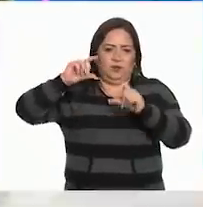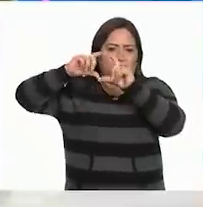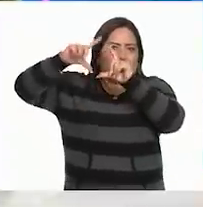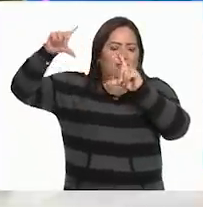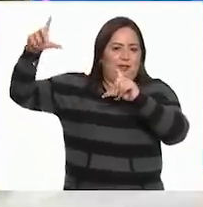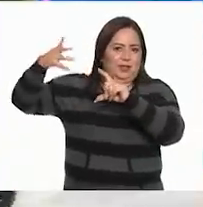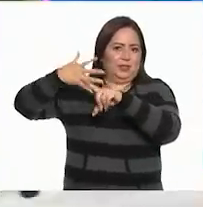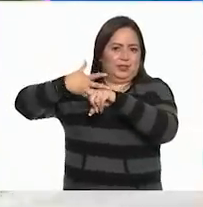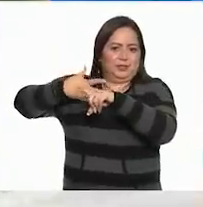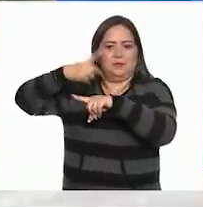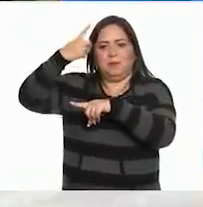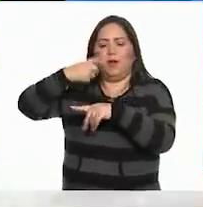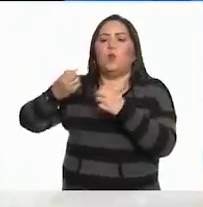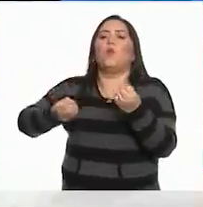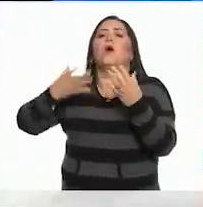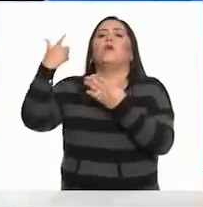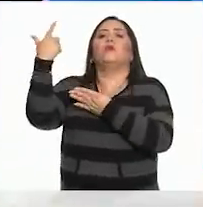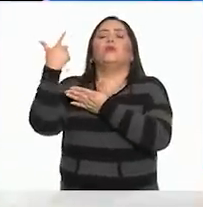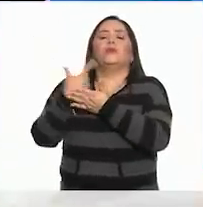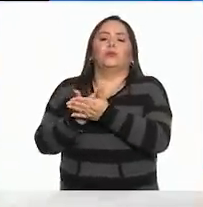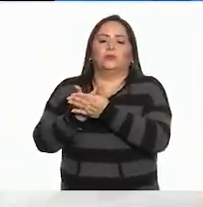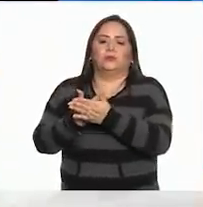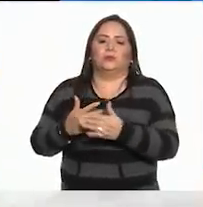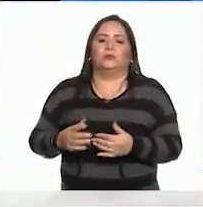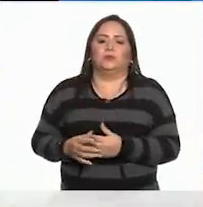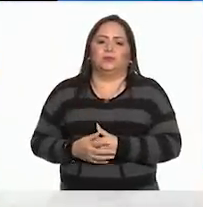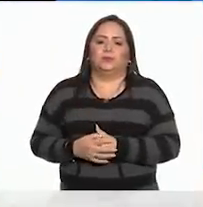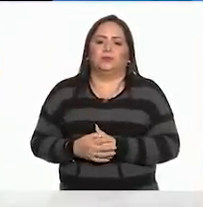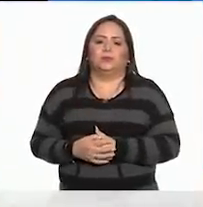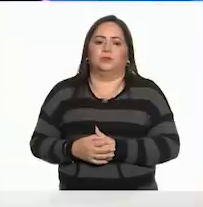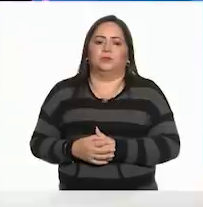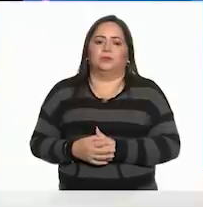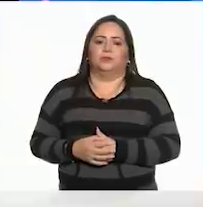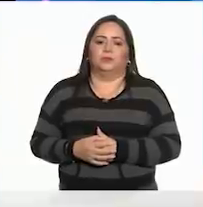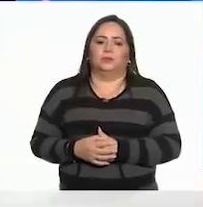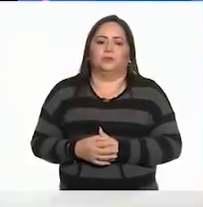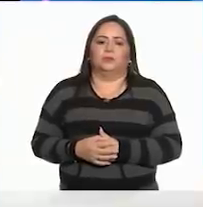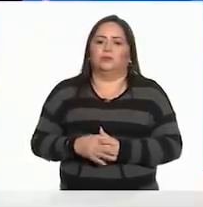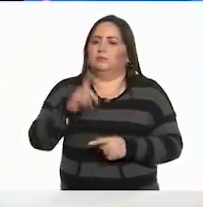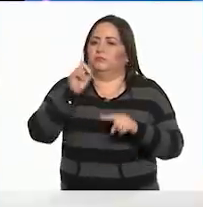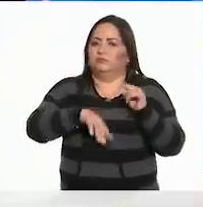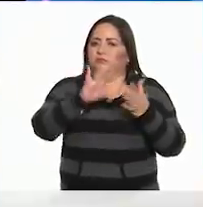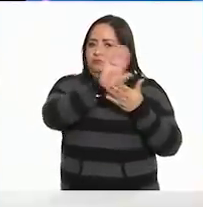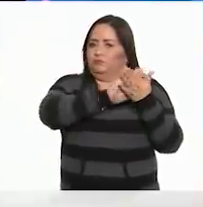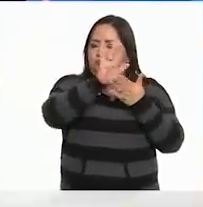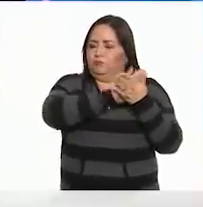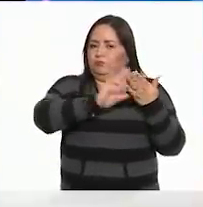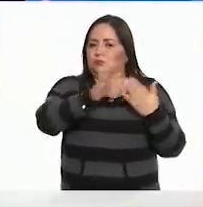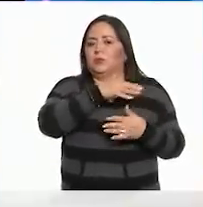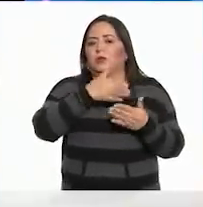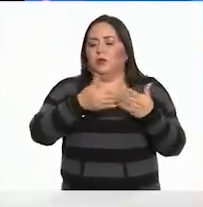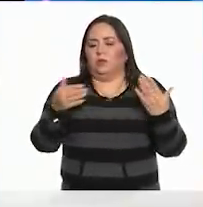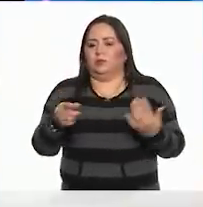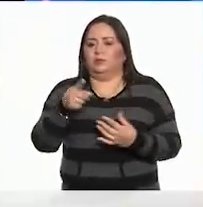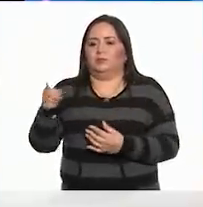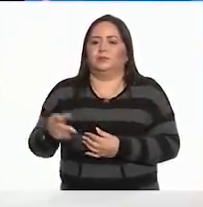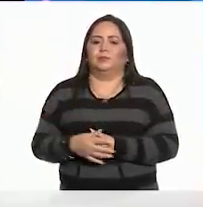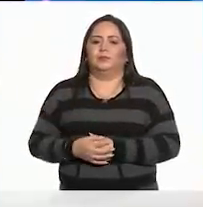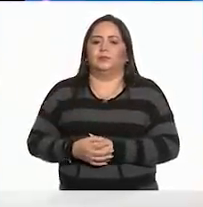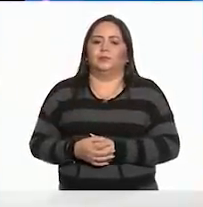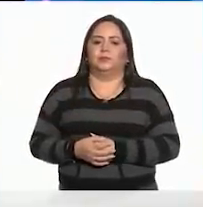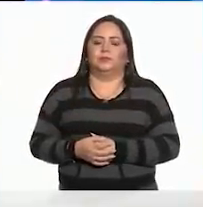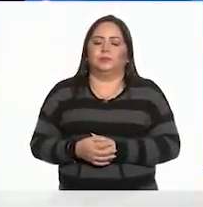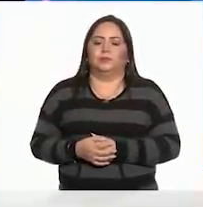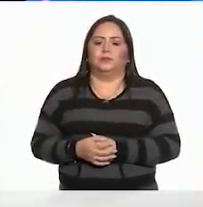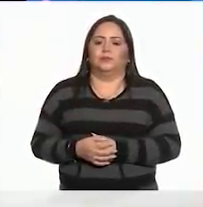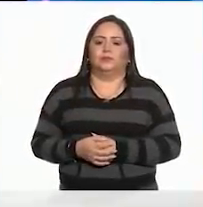amplificada para poder contar juntos. Muy bien, borramos lo que estuvimos trabajando en la sucesión anterior y me traje mi libro y mi